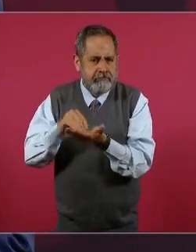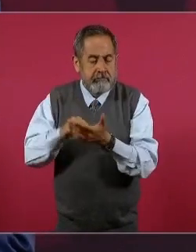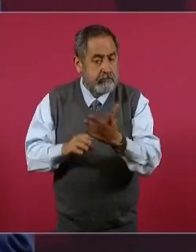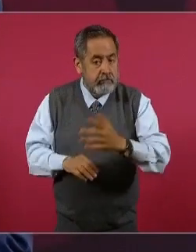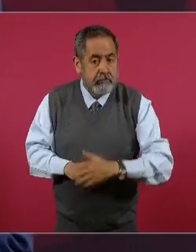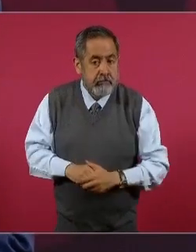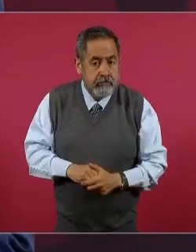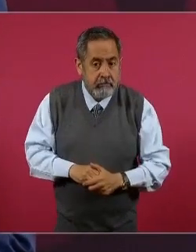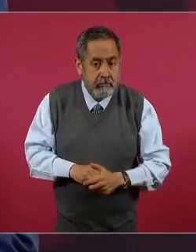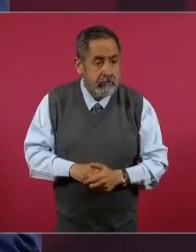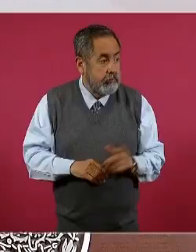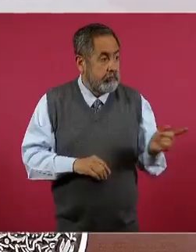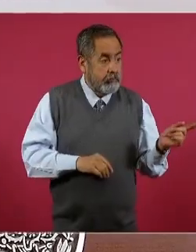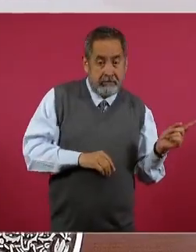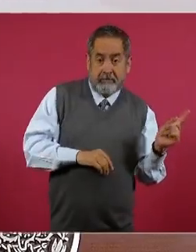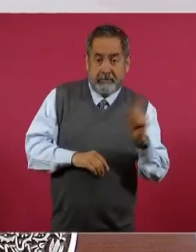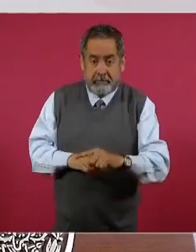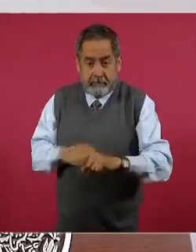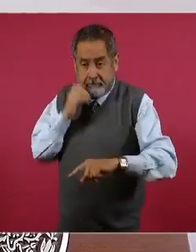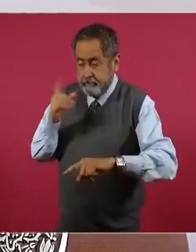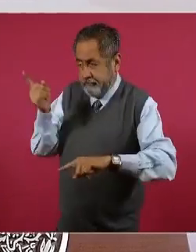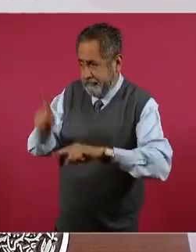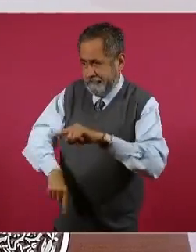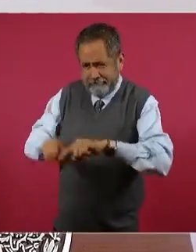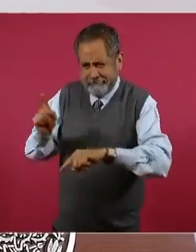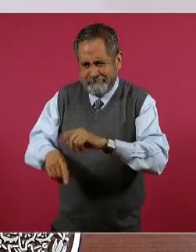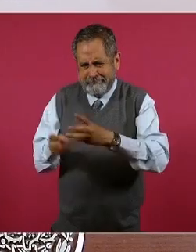lo quisieron destruir